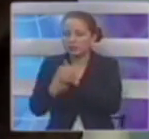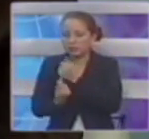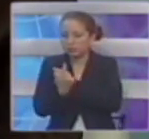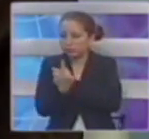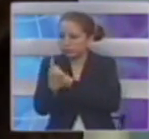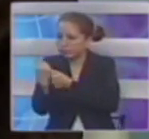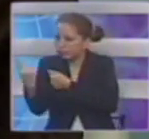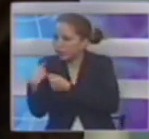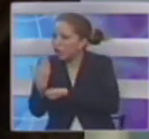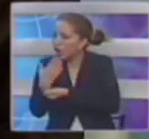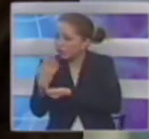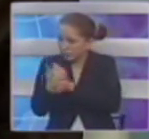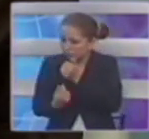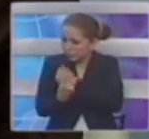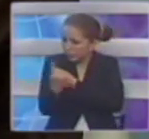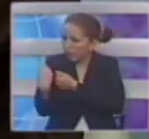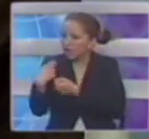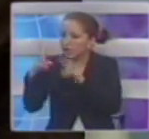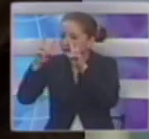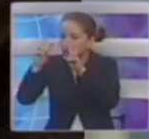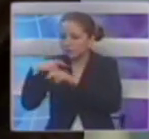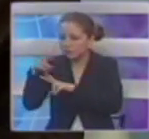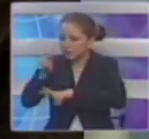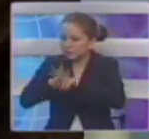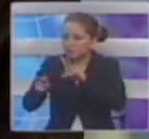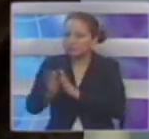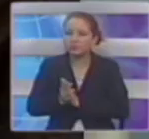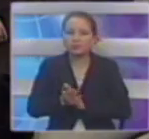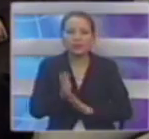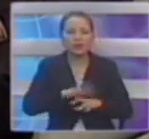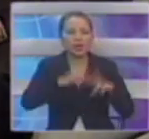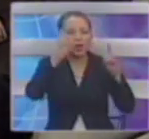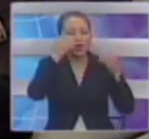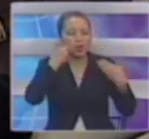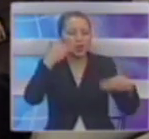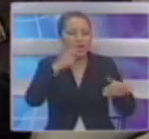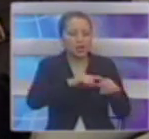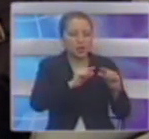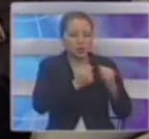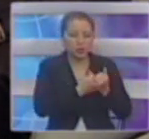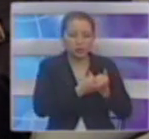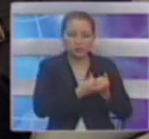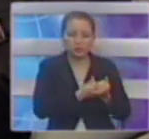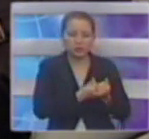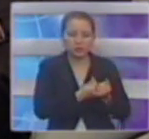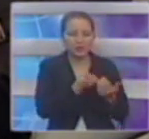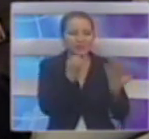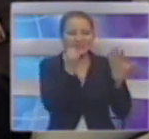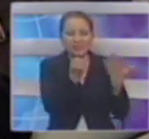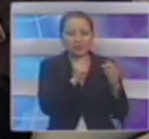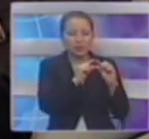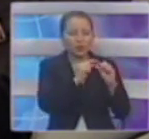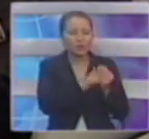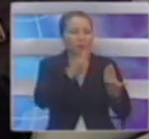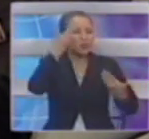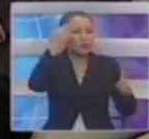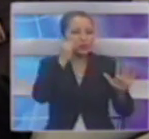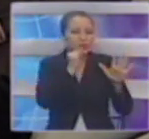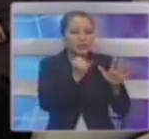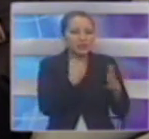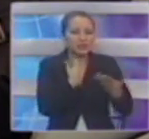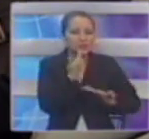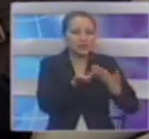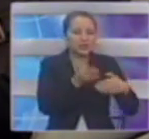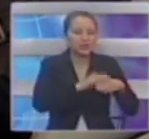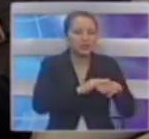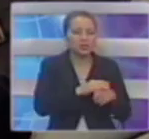individualmente. En el ámbito político, ¿hacia dónde va el Partido Social Cristiano? Y de esto mucho se habla en los últimos días.